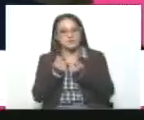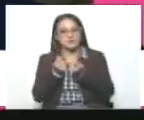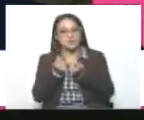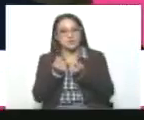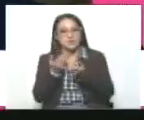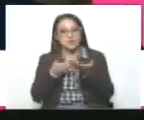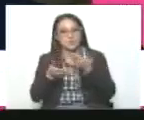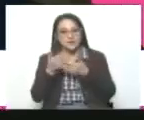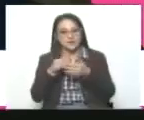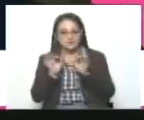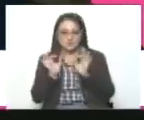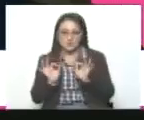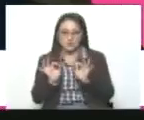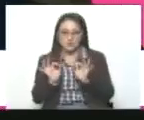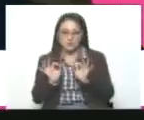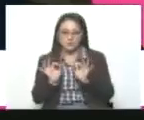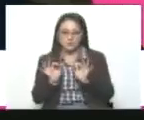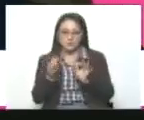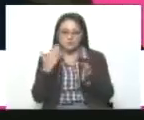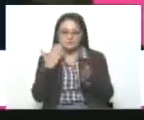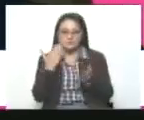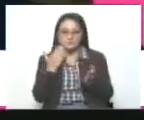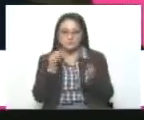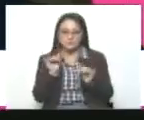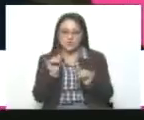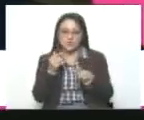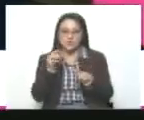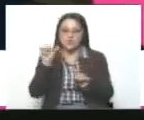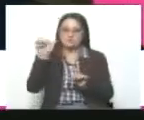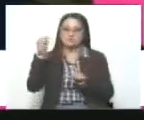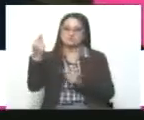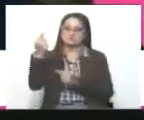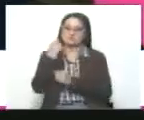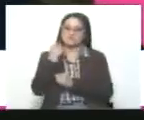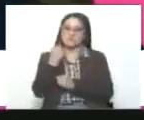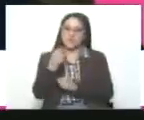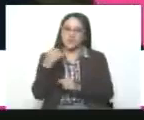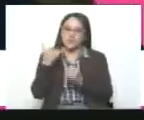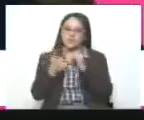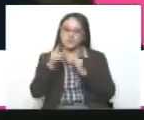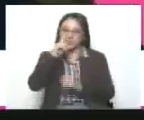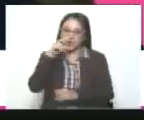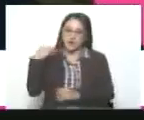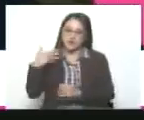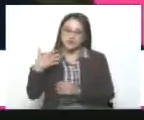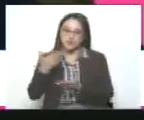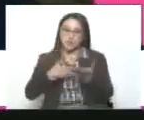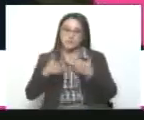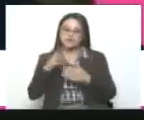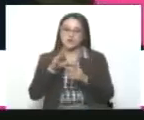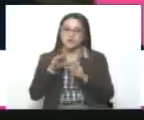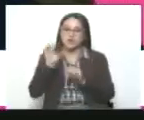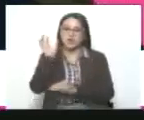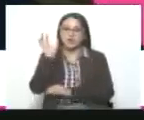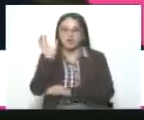justo, como usted mismo nos ha señalado durante estos últimos años, un comercio no especulativo y por supuesto